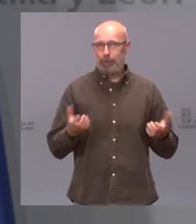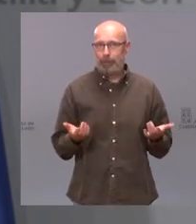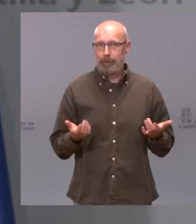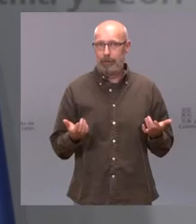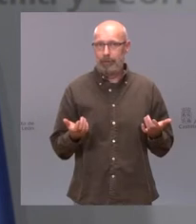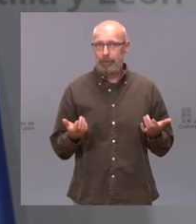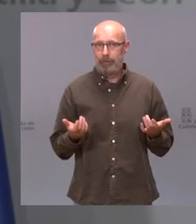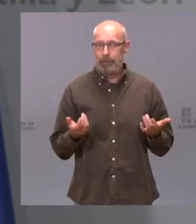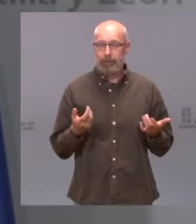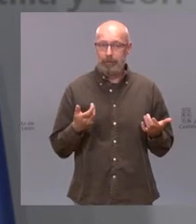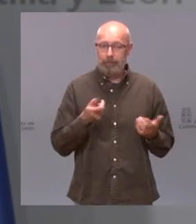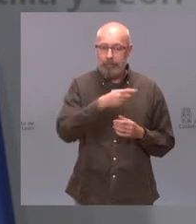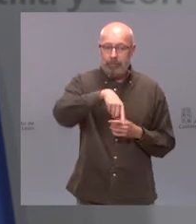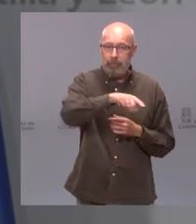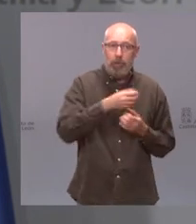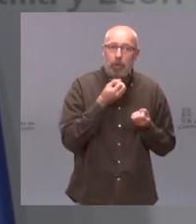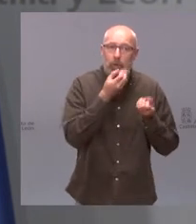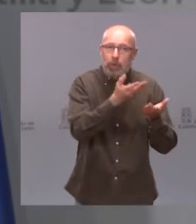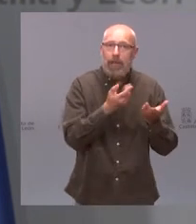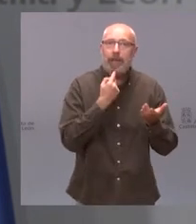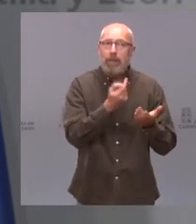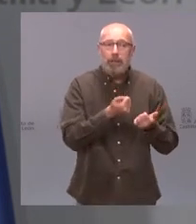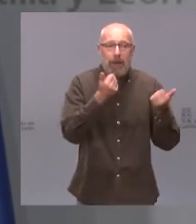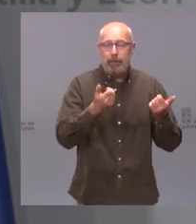nuestra población más que aquello que sí que entiendo.